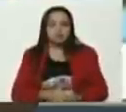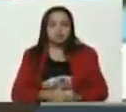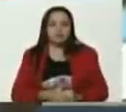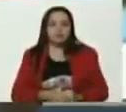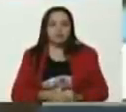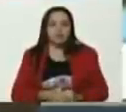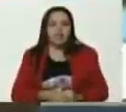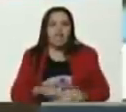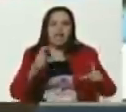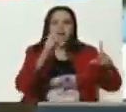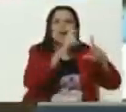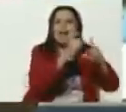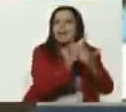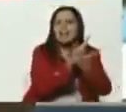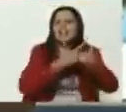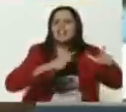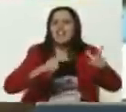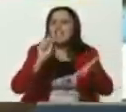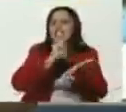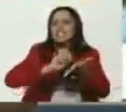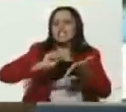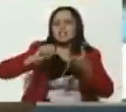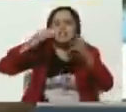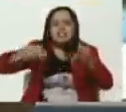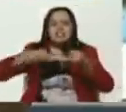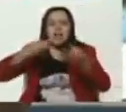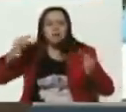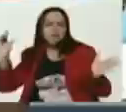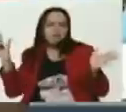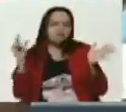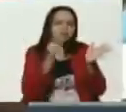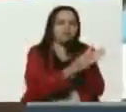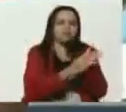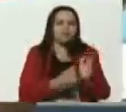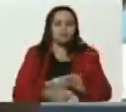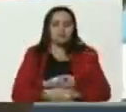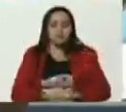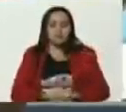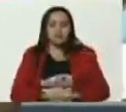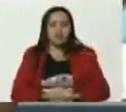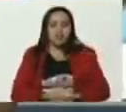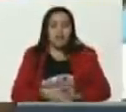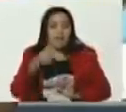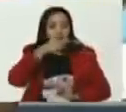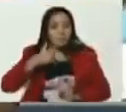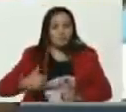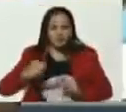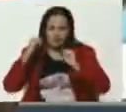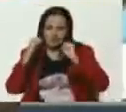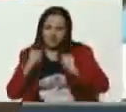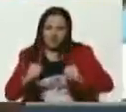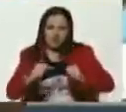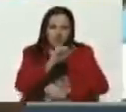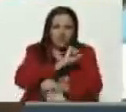La palabra libertad se escribe para siempre. Los patriotas con firmeza combatían.